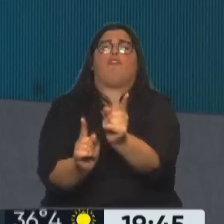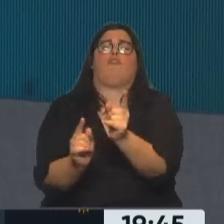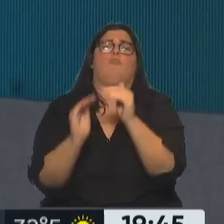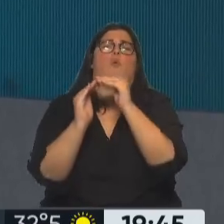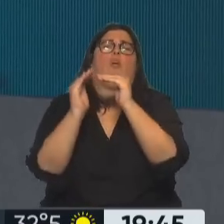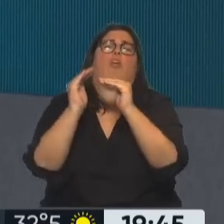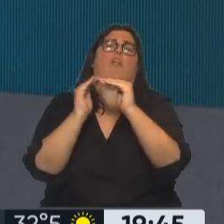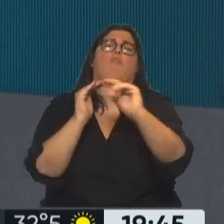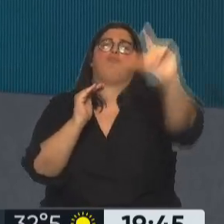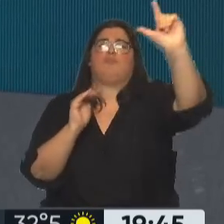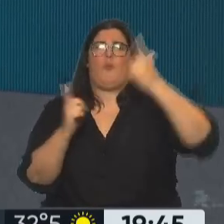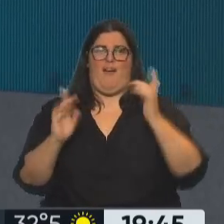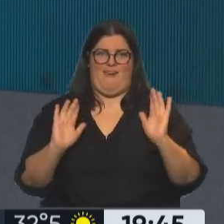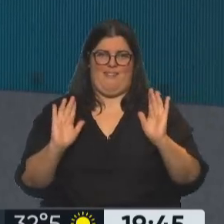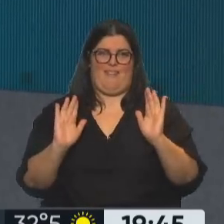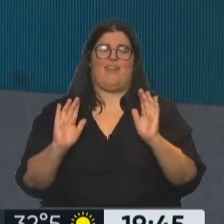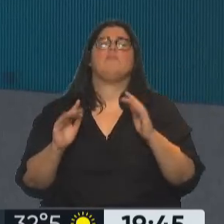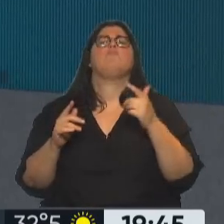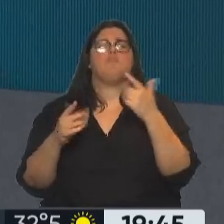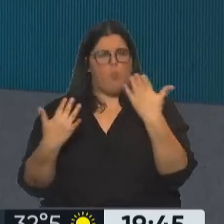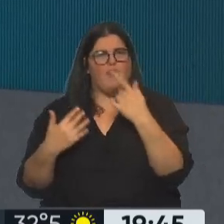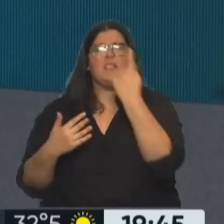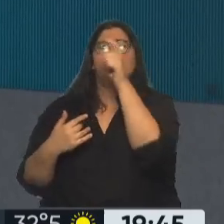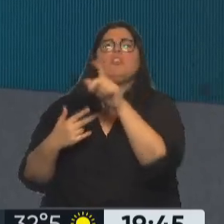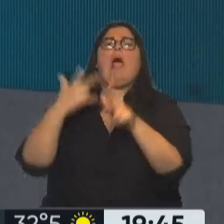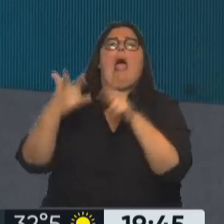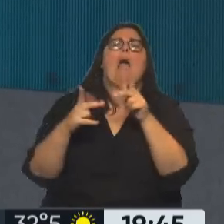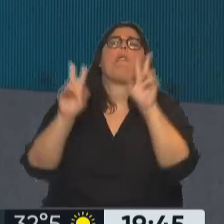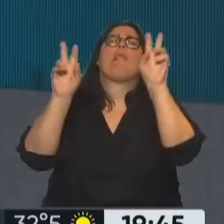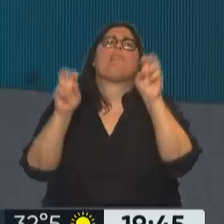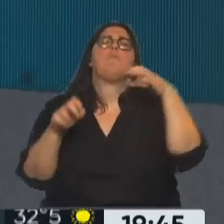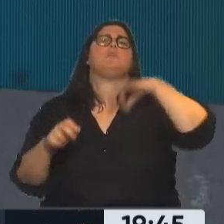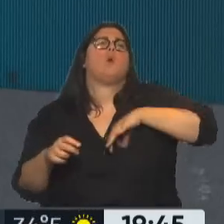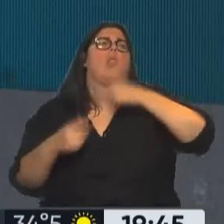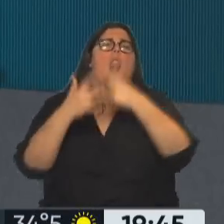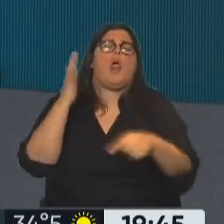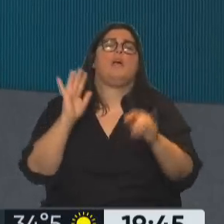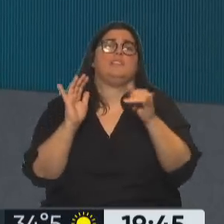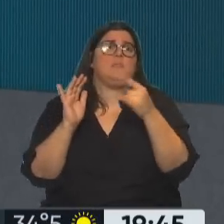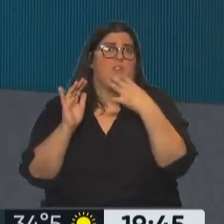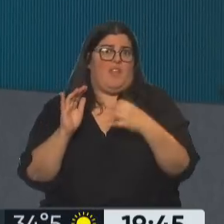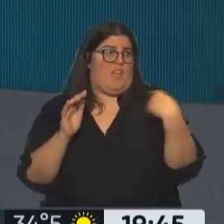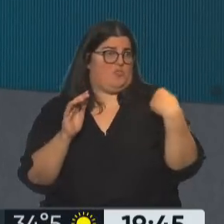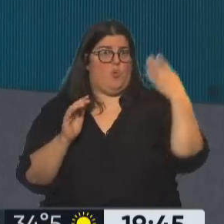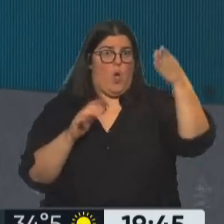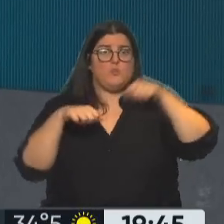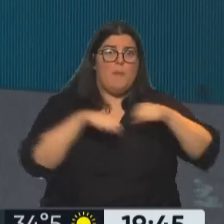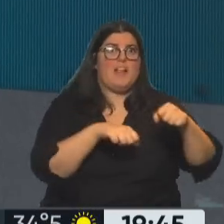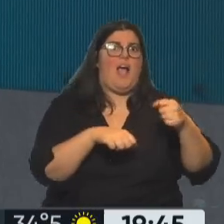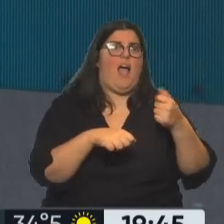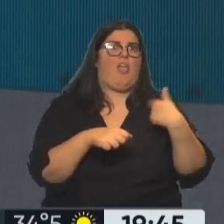a vos te pueden hablar de poder adquisitivo, pero vos vas a llenar el changuito y cada vez ponés menos cosas y pagás más. Es realmente